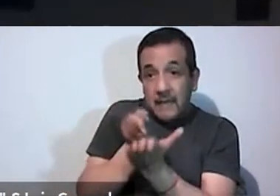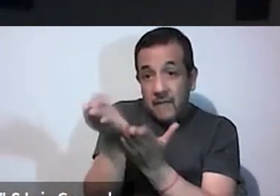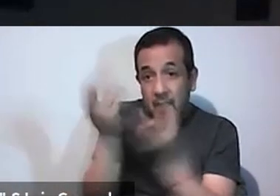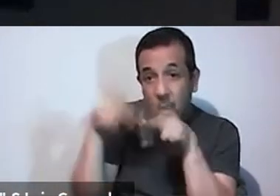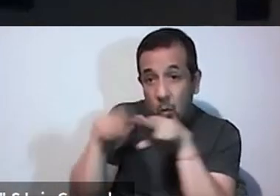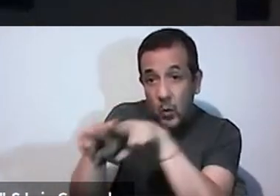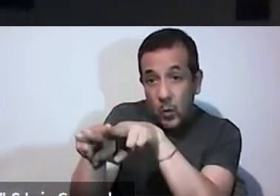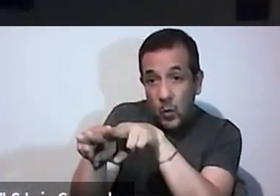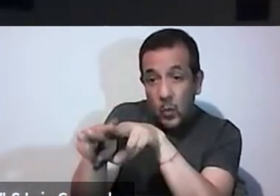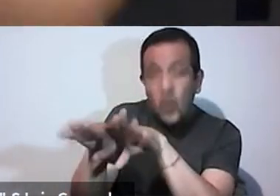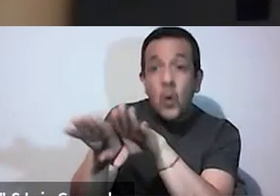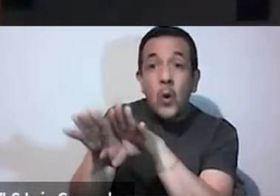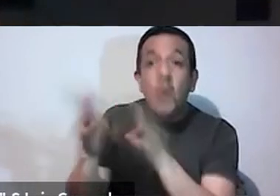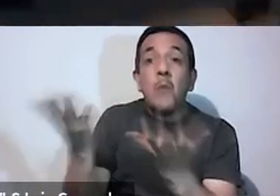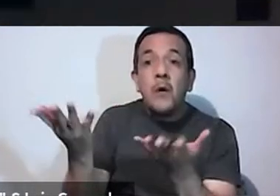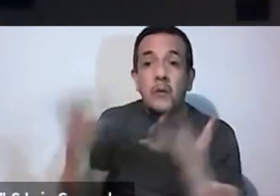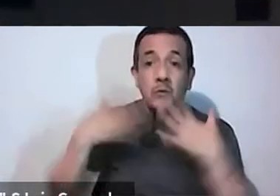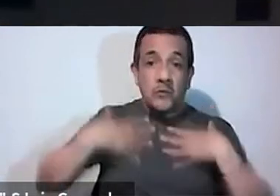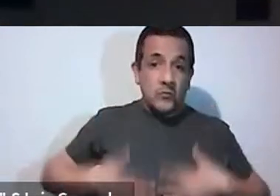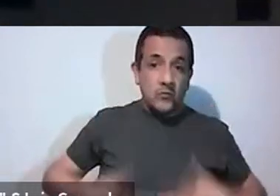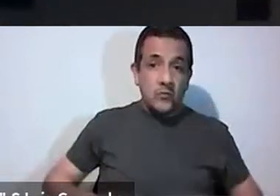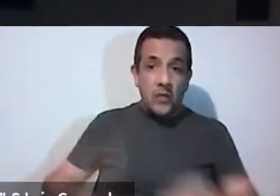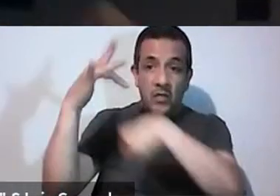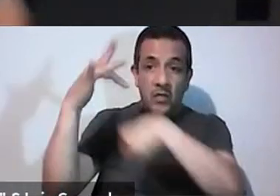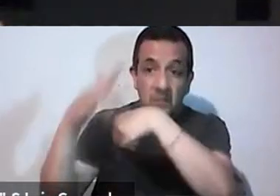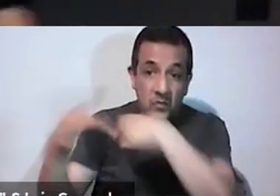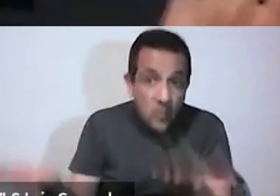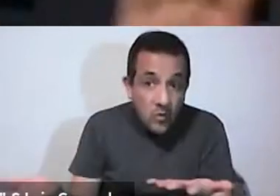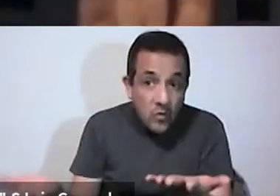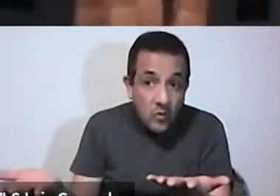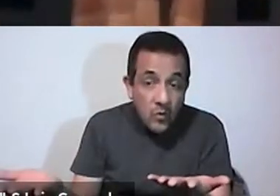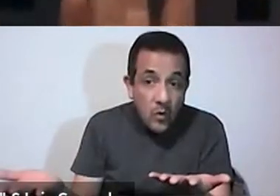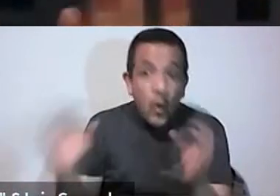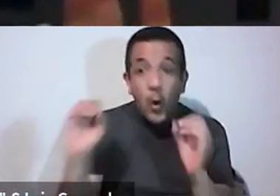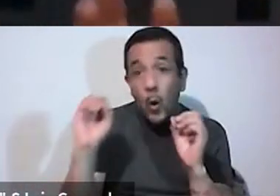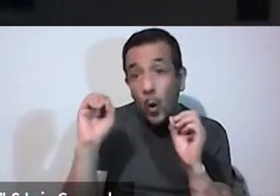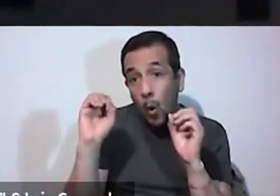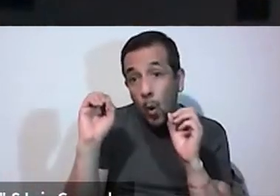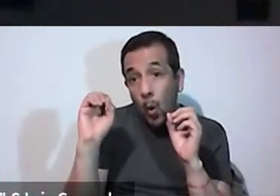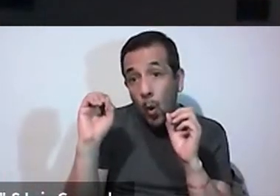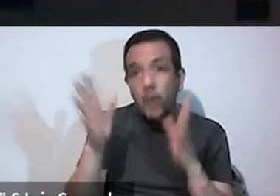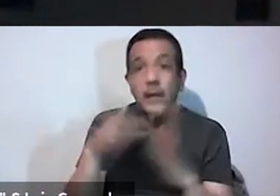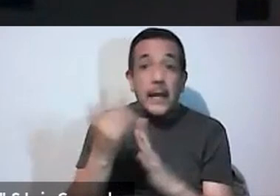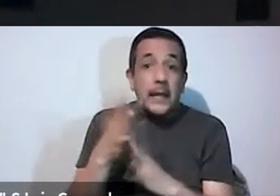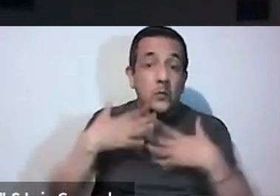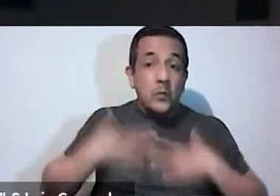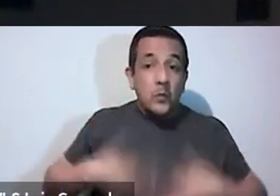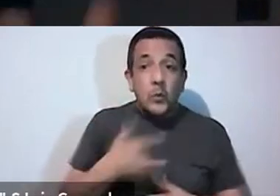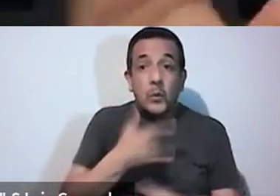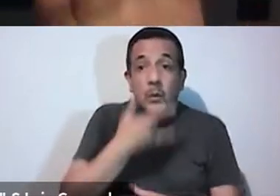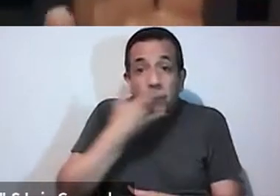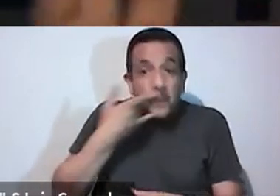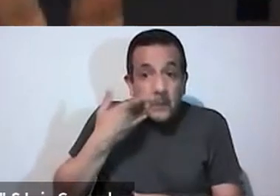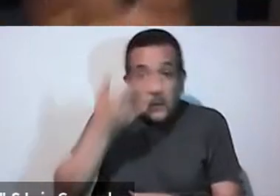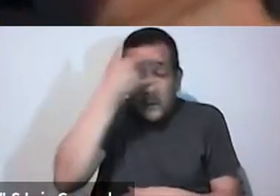adulterio, pues lo más probable es que estés encuerado o estés en ropa interior. Entonces yo creo que